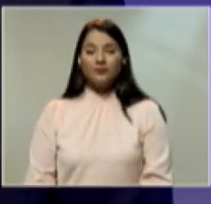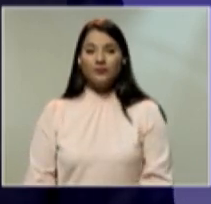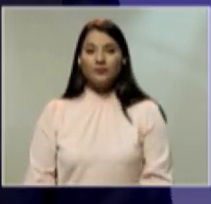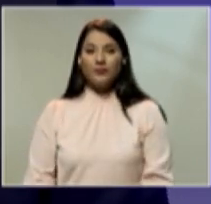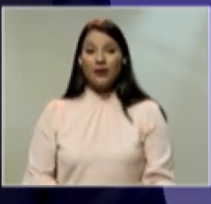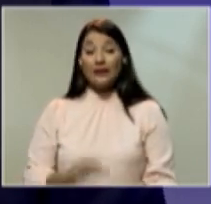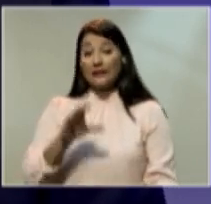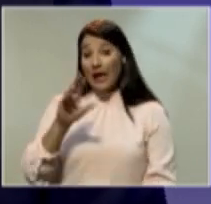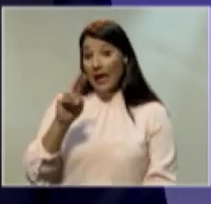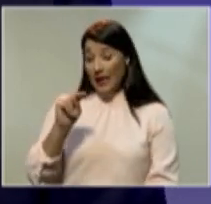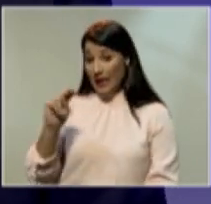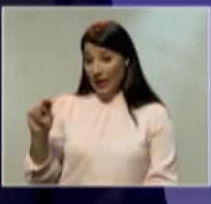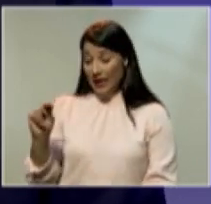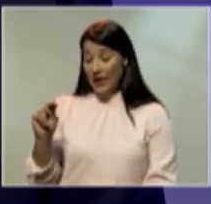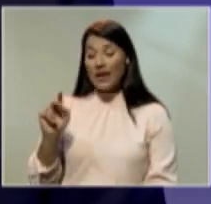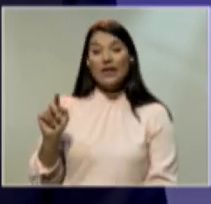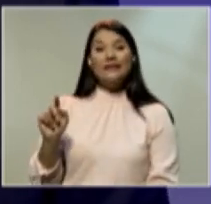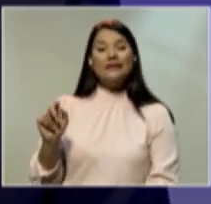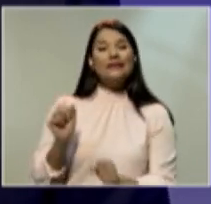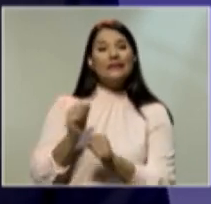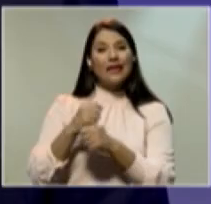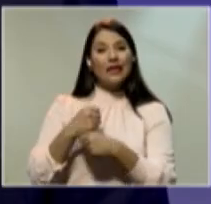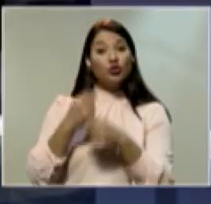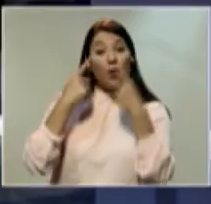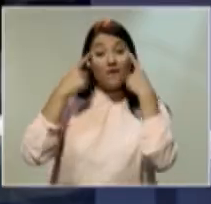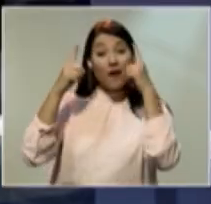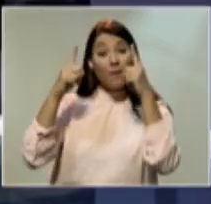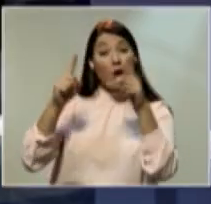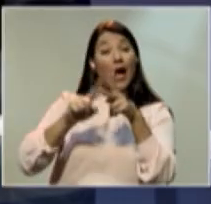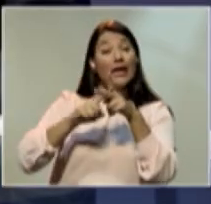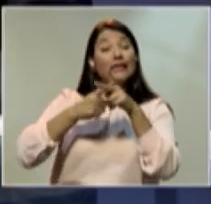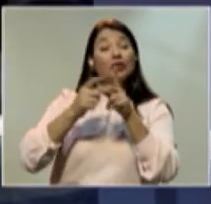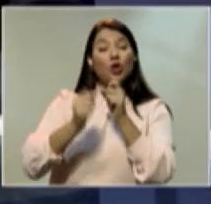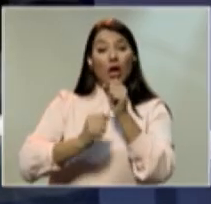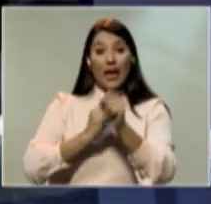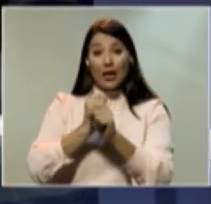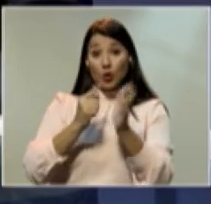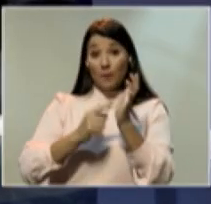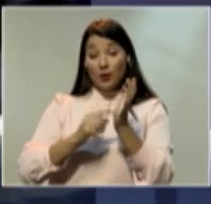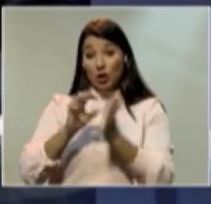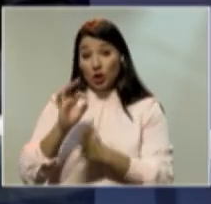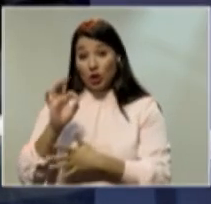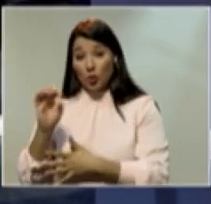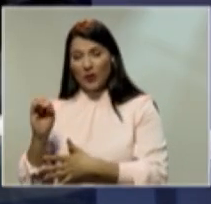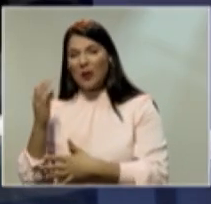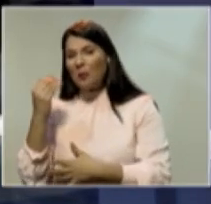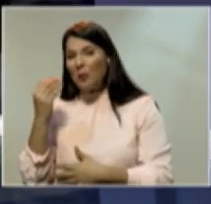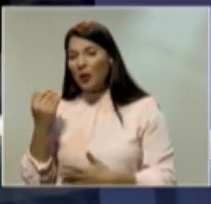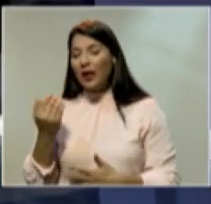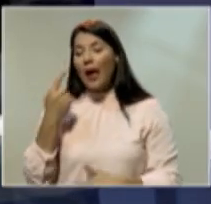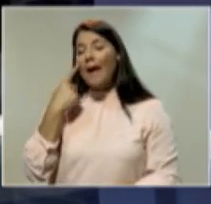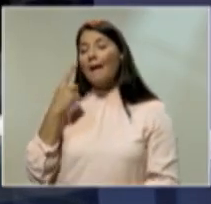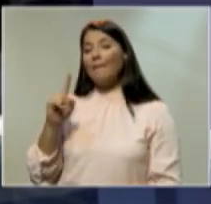La CNN se hizo famosa a principios de los 90 por aquel